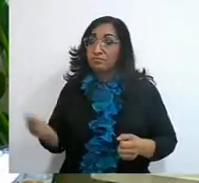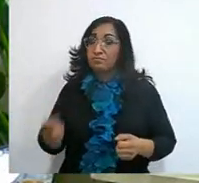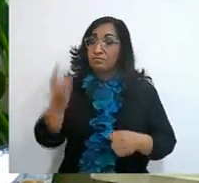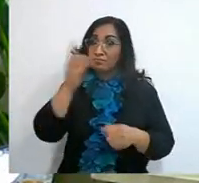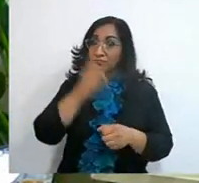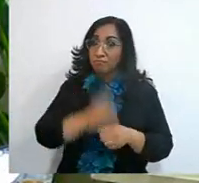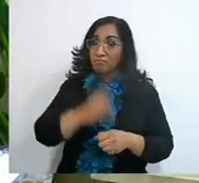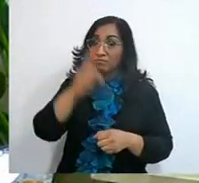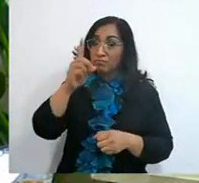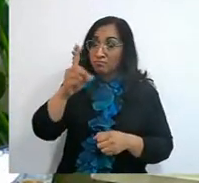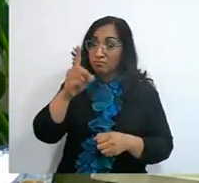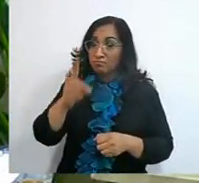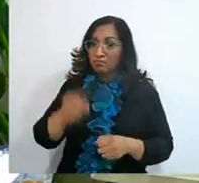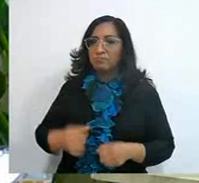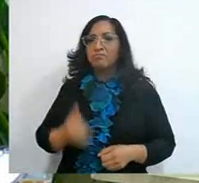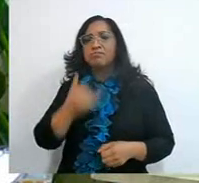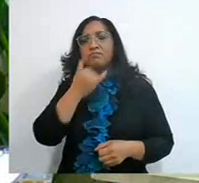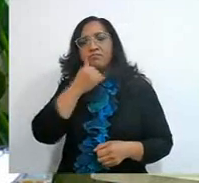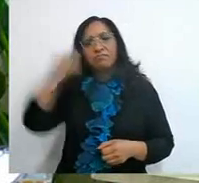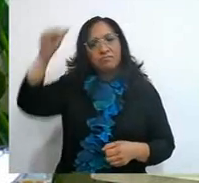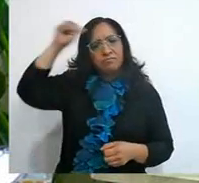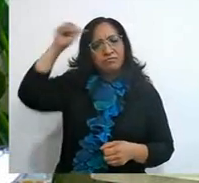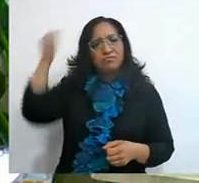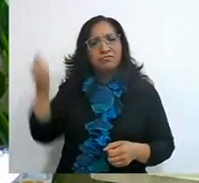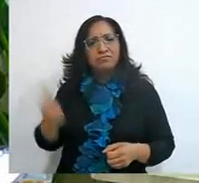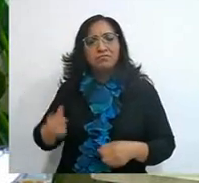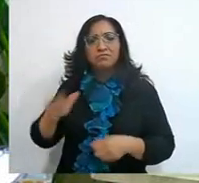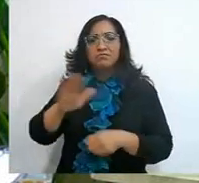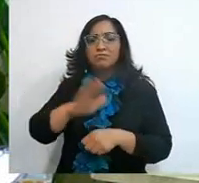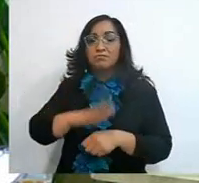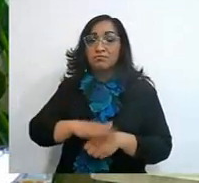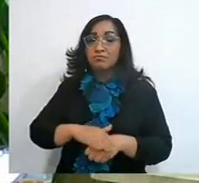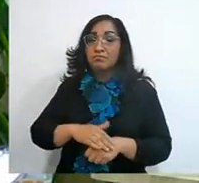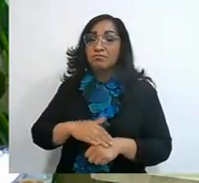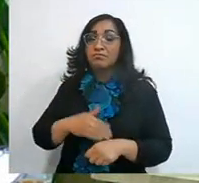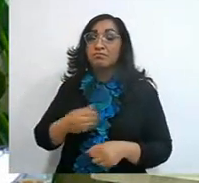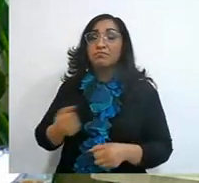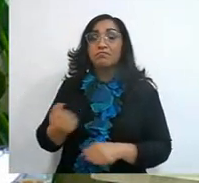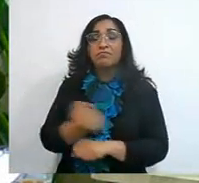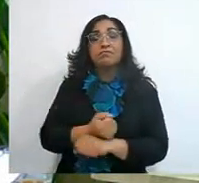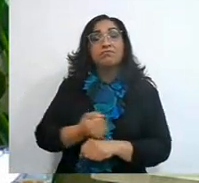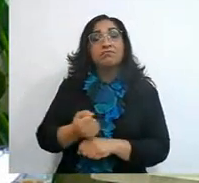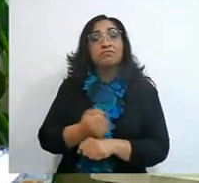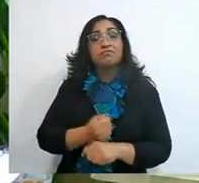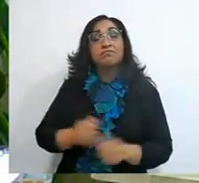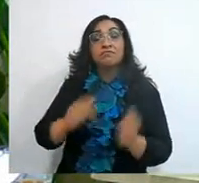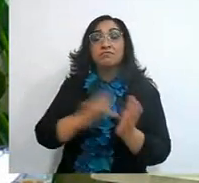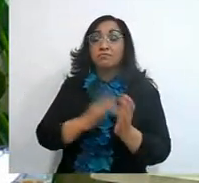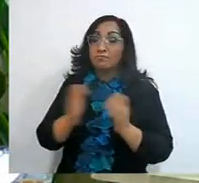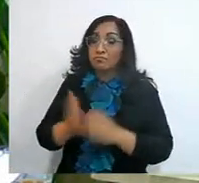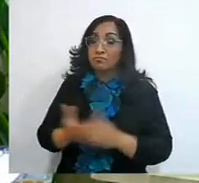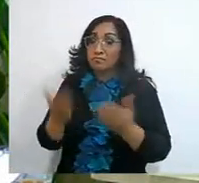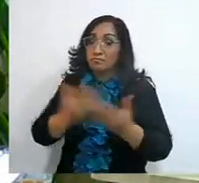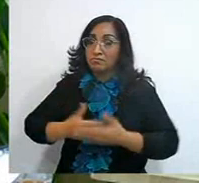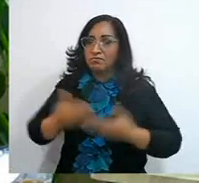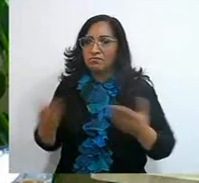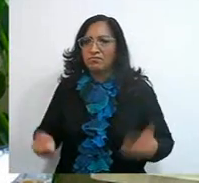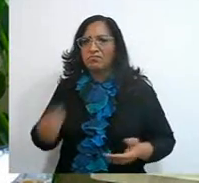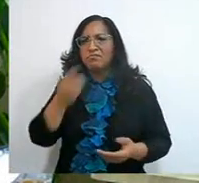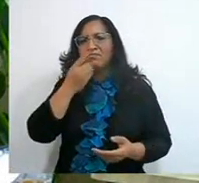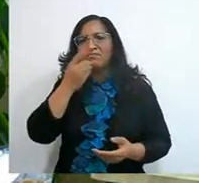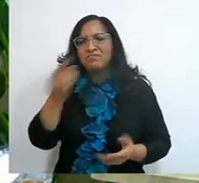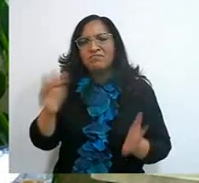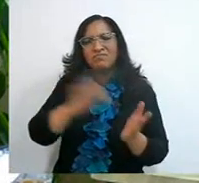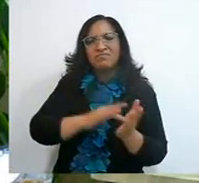fue perdonado sus pecados por la sangre del Señor, usted ahora niegue y diga que también Jesús, un simple